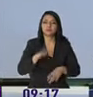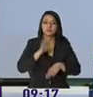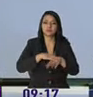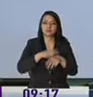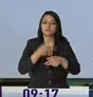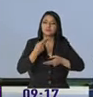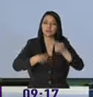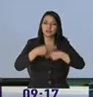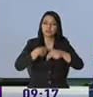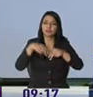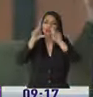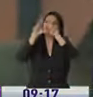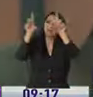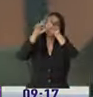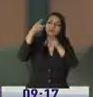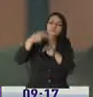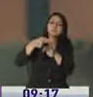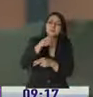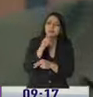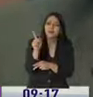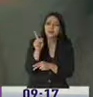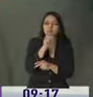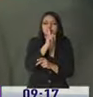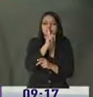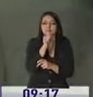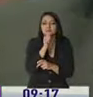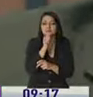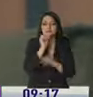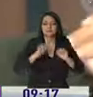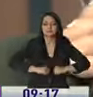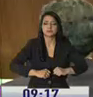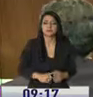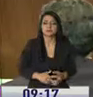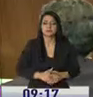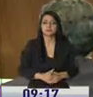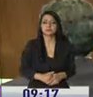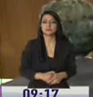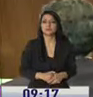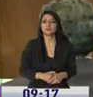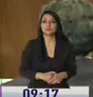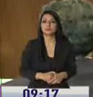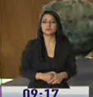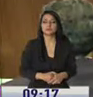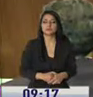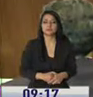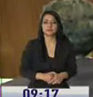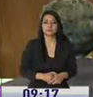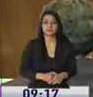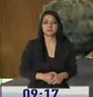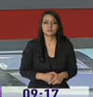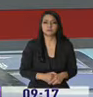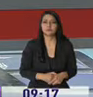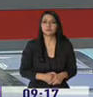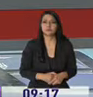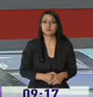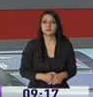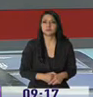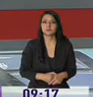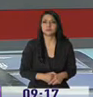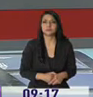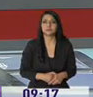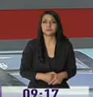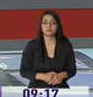prefiere guardar en reserva el nombre de las empresas interesadas, informó Héctor Romero. La SENAE